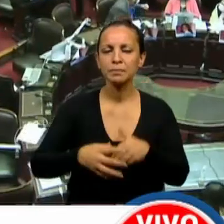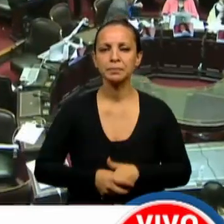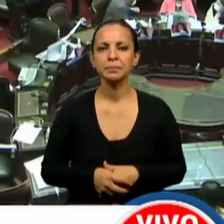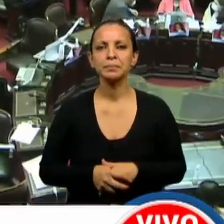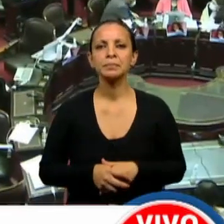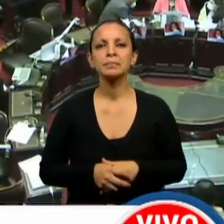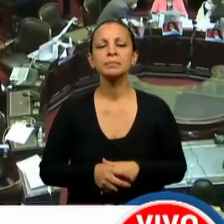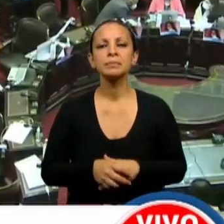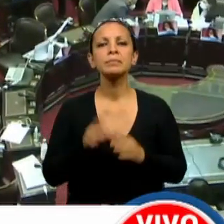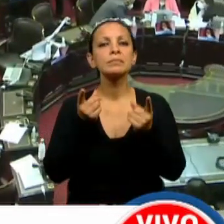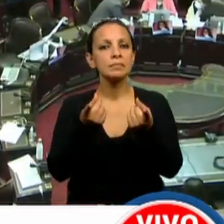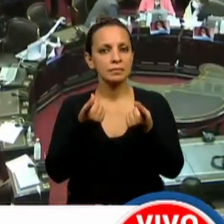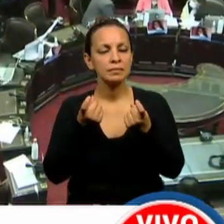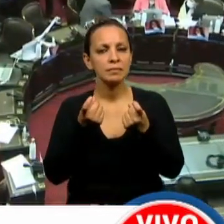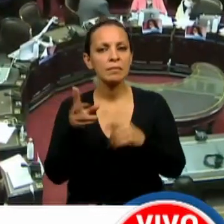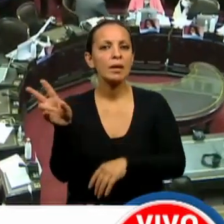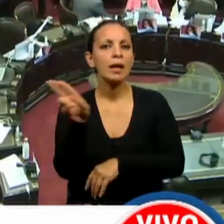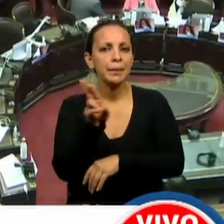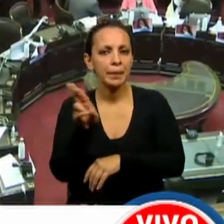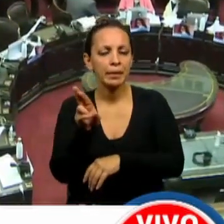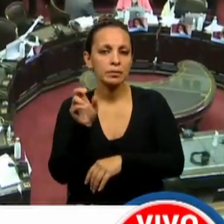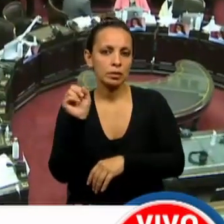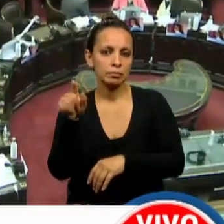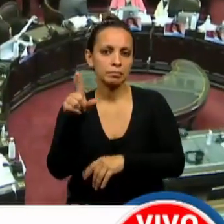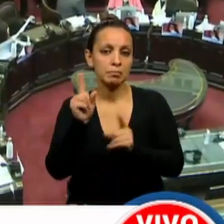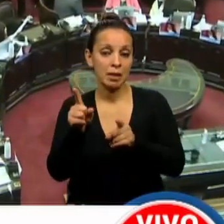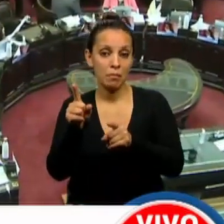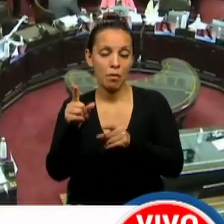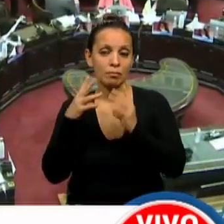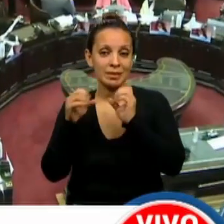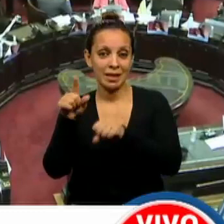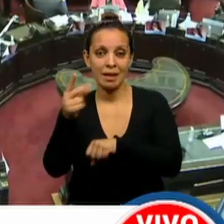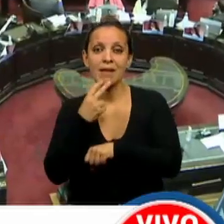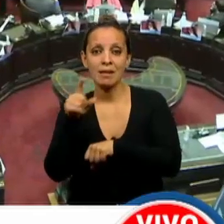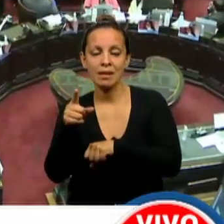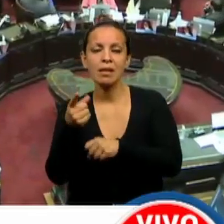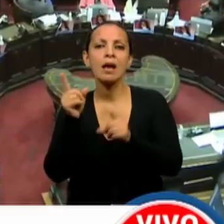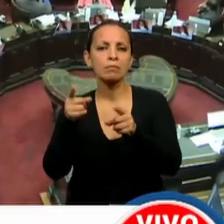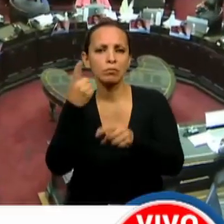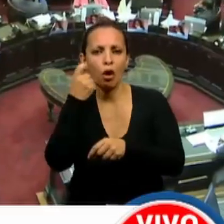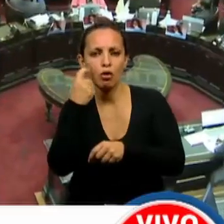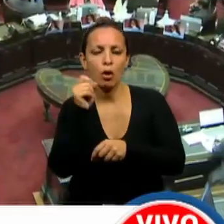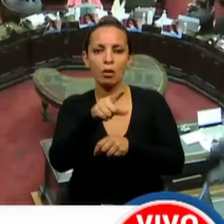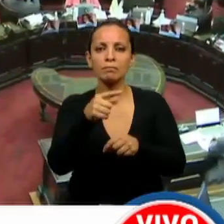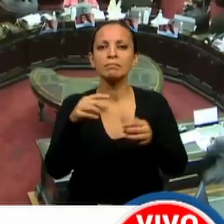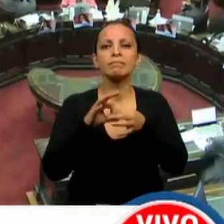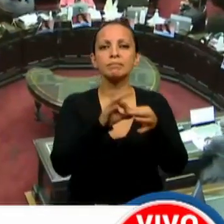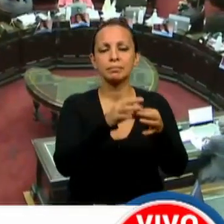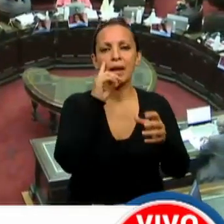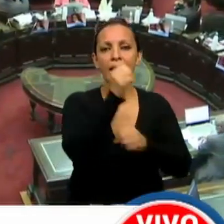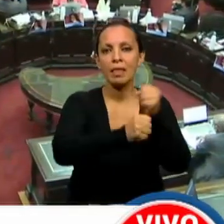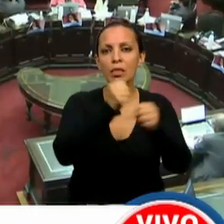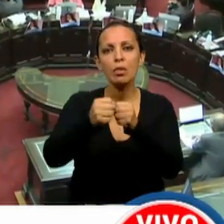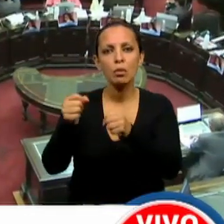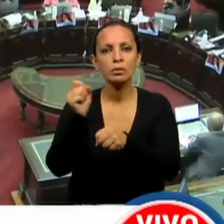Se requiere la habilitación por parte de la autoridad de aplicación de las empresas que desarrollen la actividad, y se